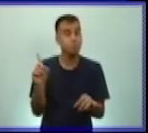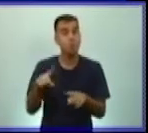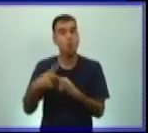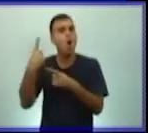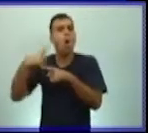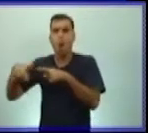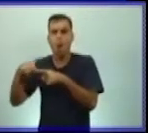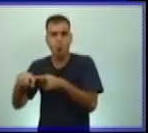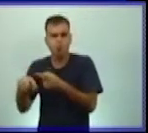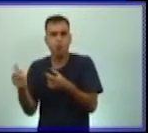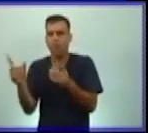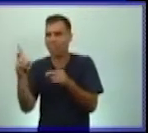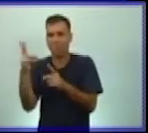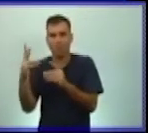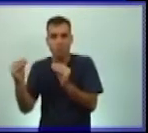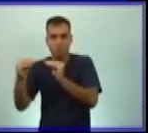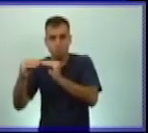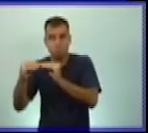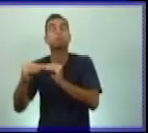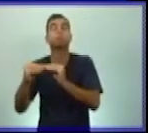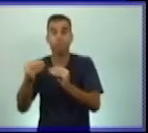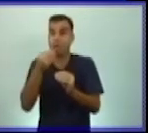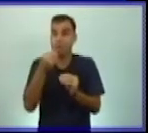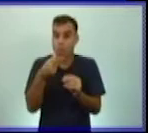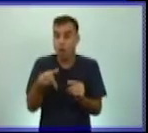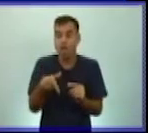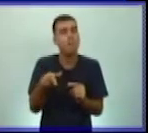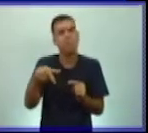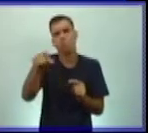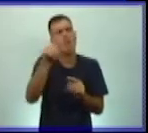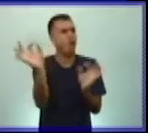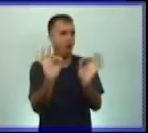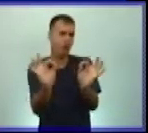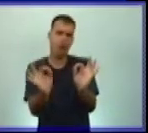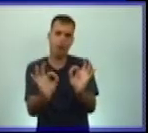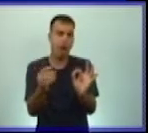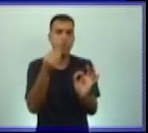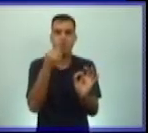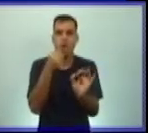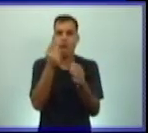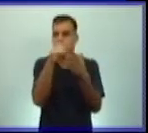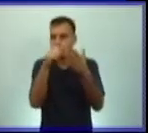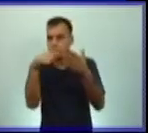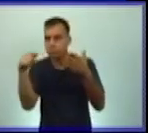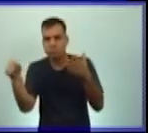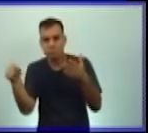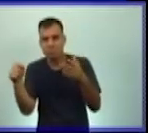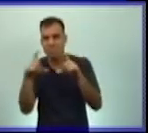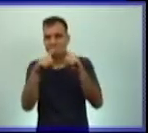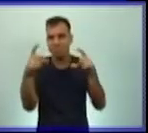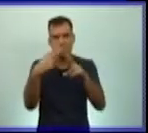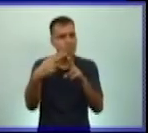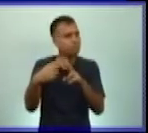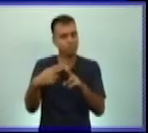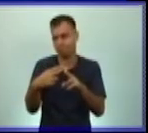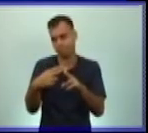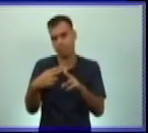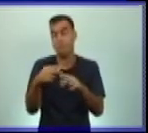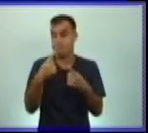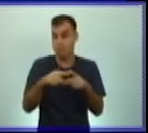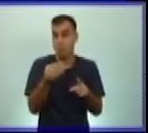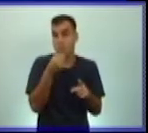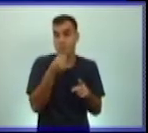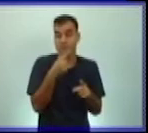se producen en esa reacción y ustedes todavía no están en condiciones de escribir sus fórmulas químicas, pero sí pueden ya escribir